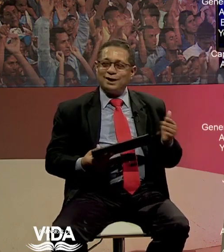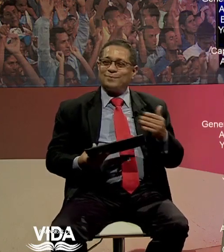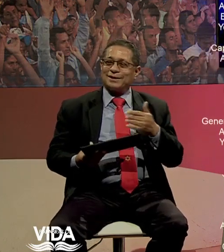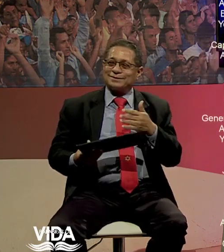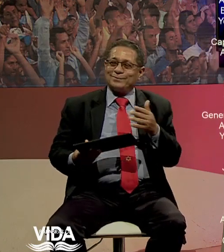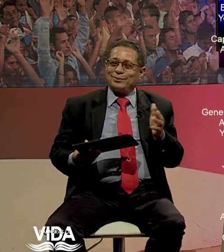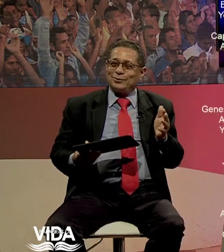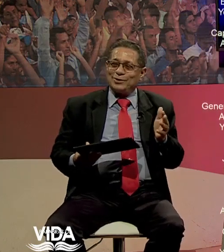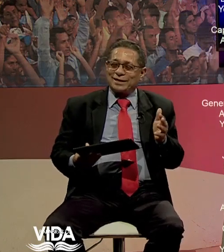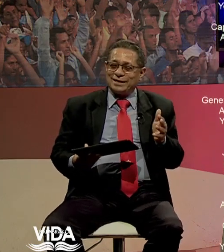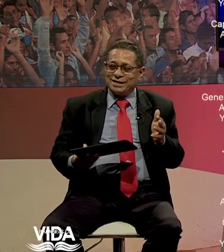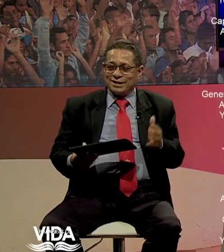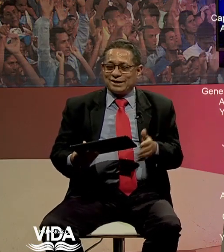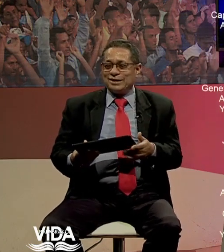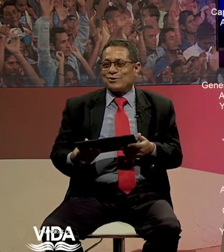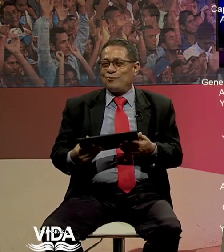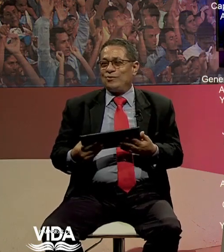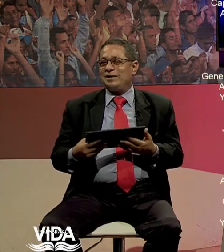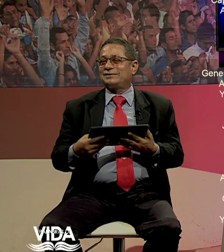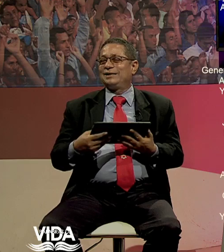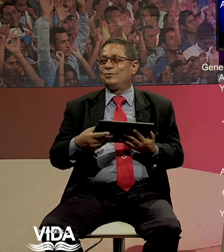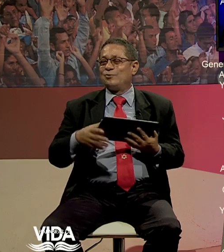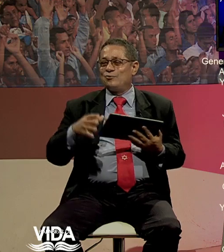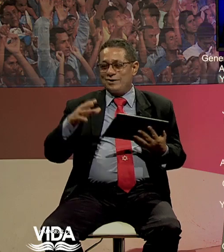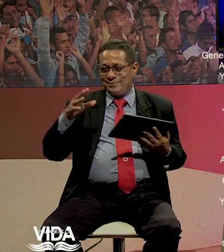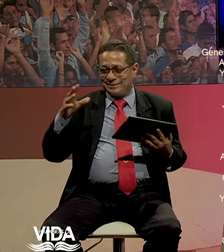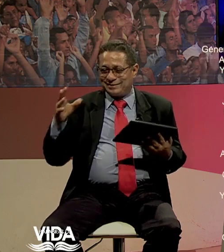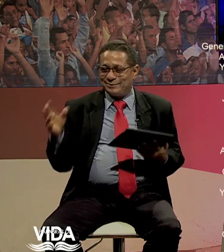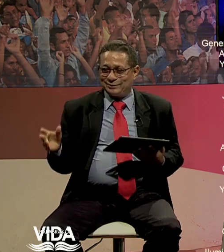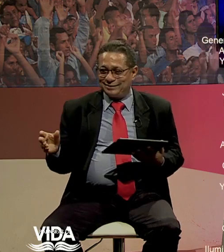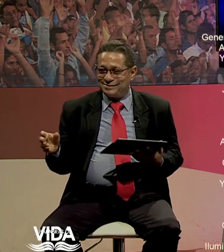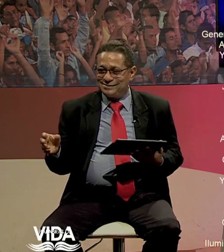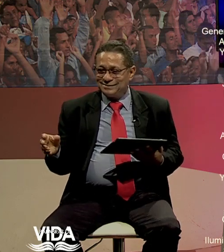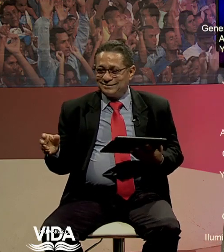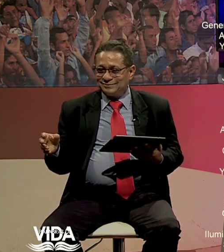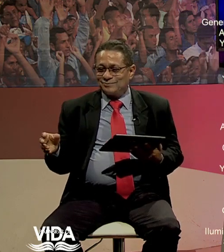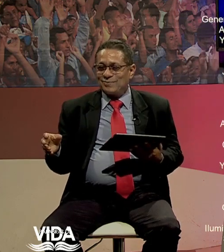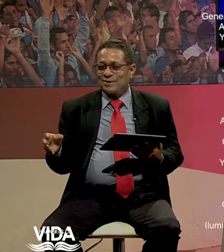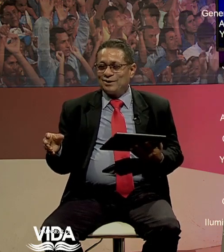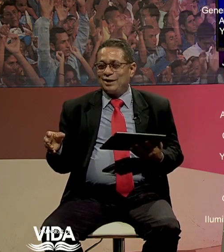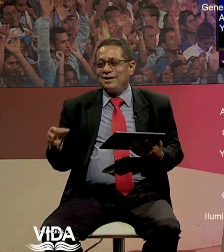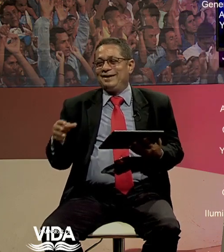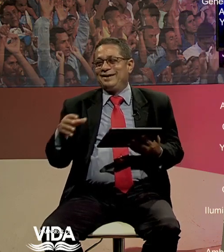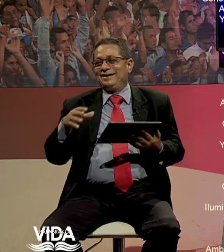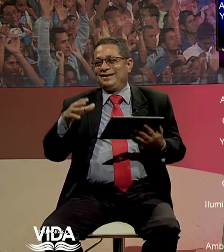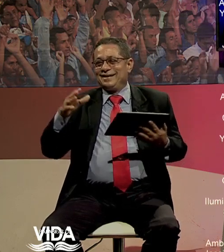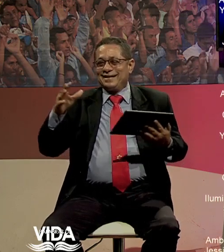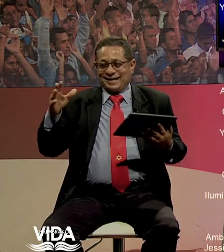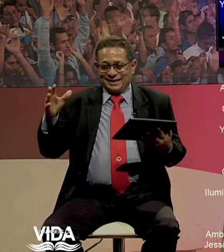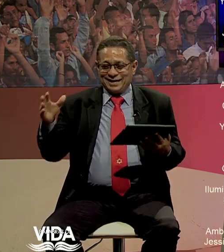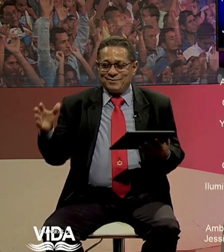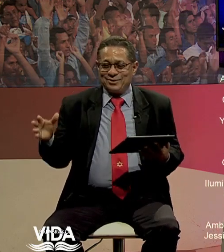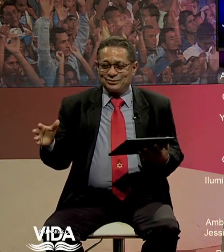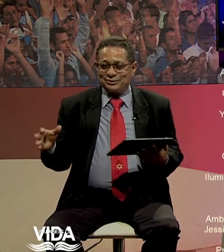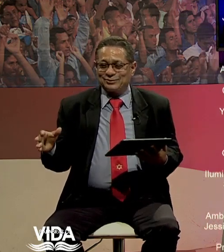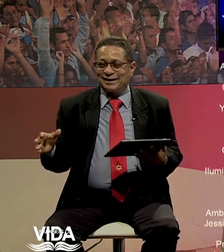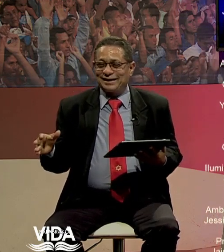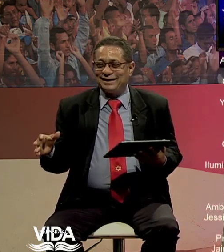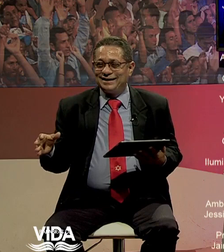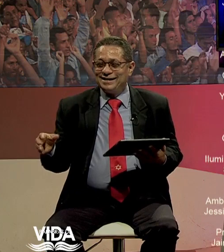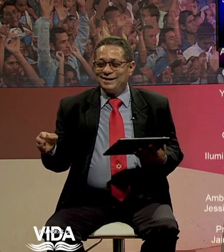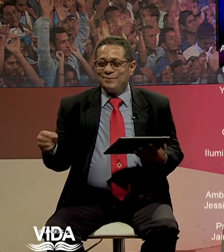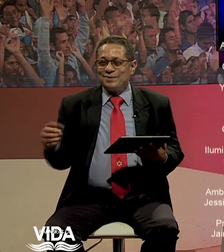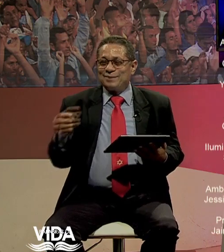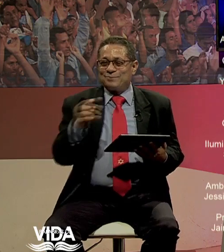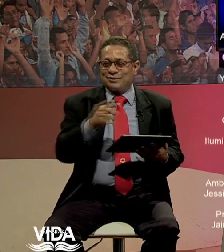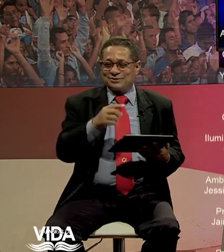verdad aparecimos Los dos aquí y como él se volvió invisible dejó la unción quedamos nosotros